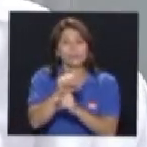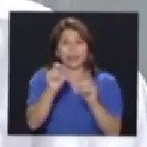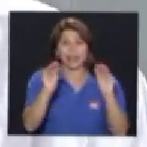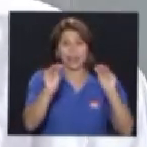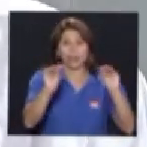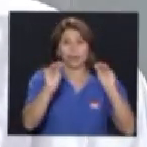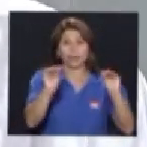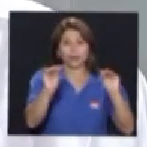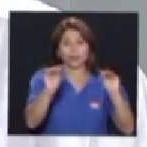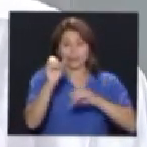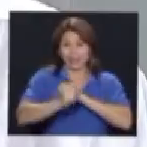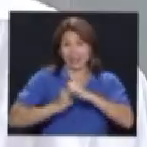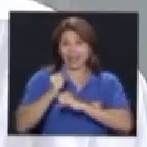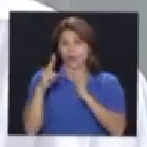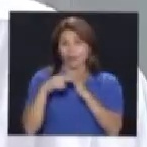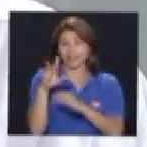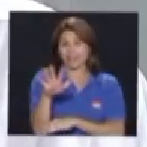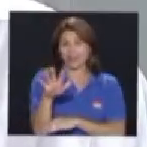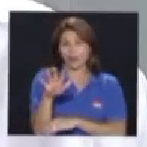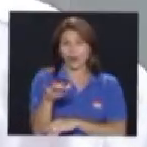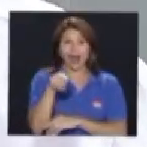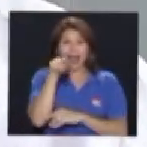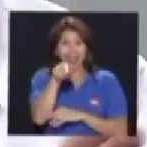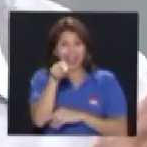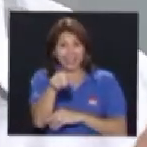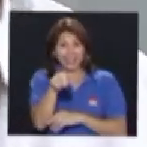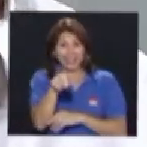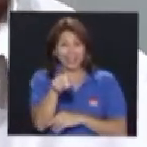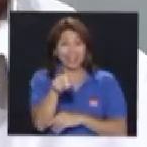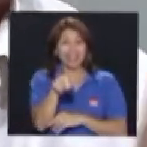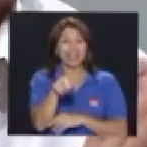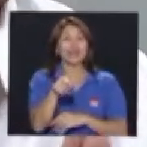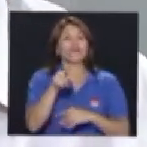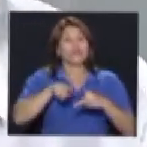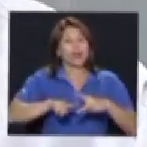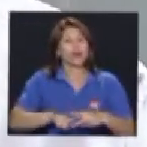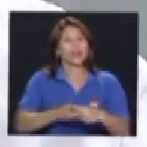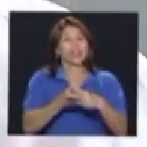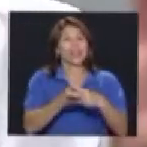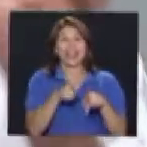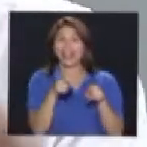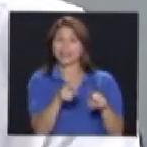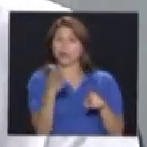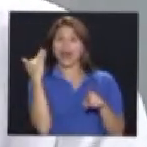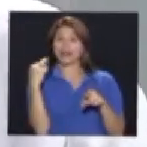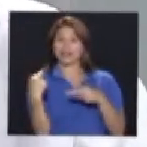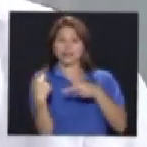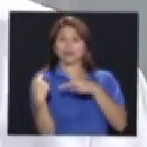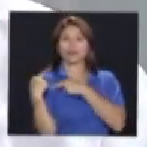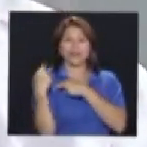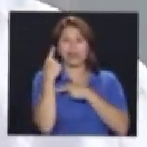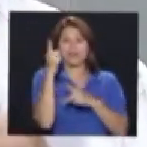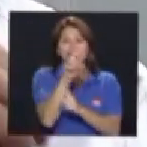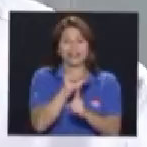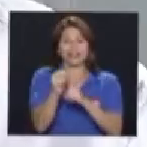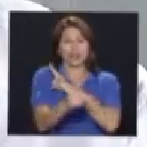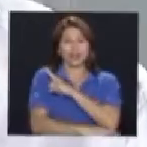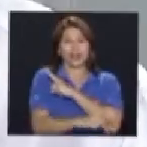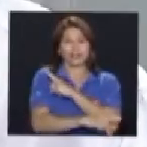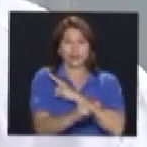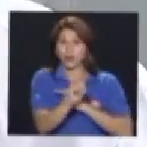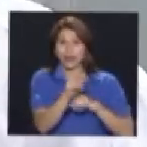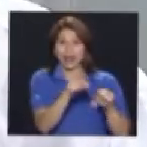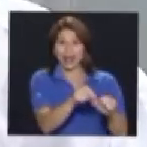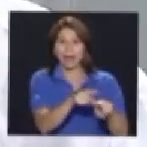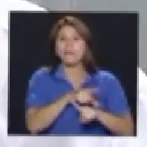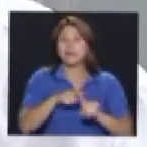educación, y ese fue el origen. Esa comisión originalmente no era para el Estado de la Nación, pero nos cayó el chicharrón, y ahí nace